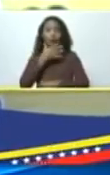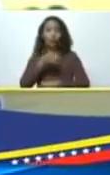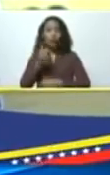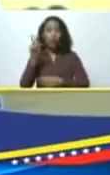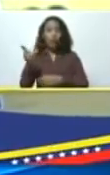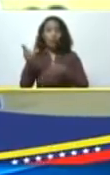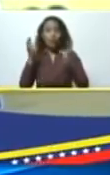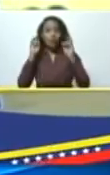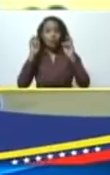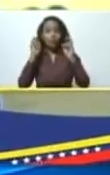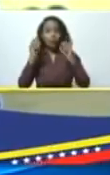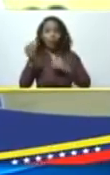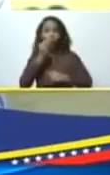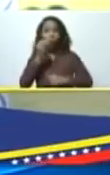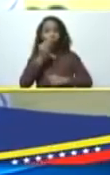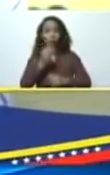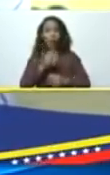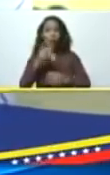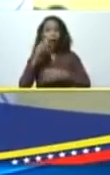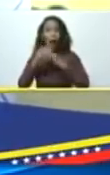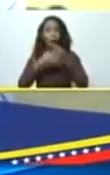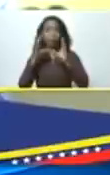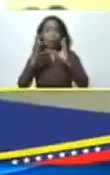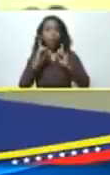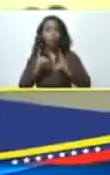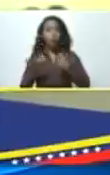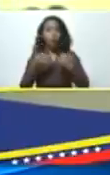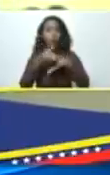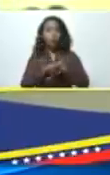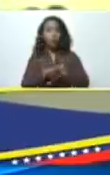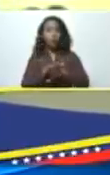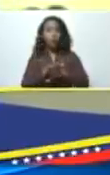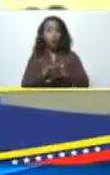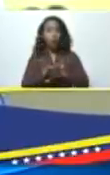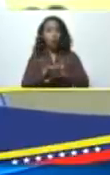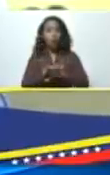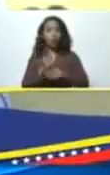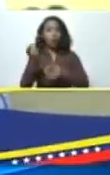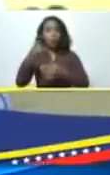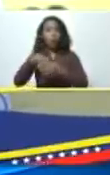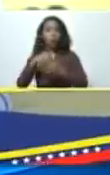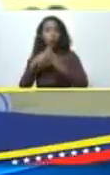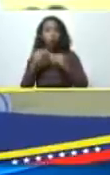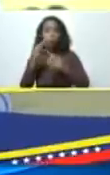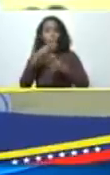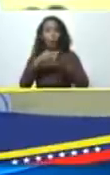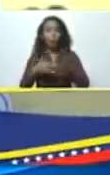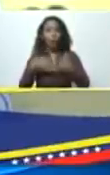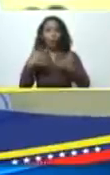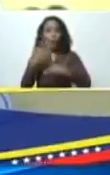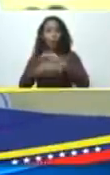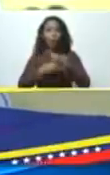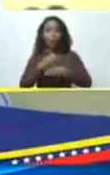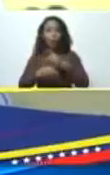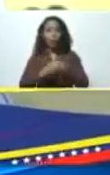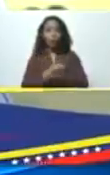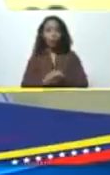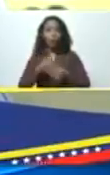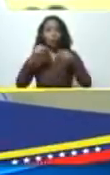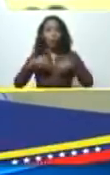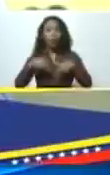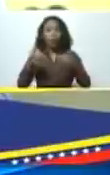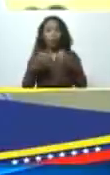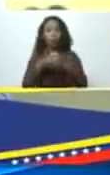sector gastronómico aquellos que tomen la decisión de incluir en su menú todos los productos que se están generando desde este